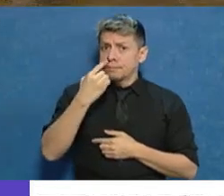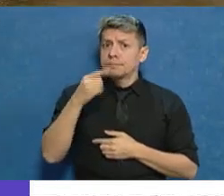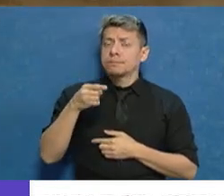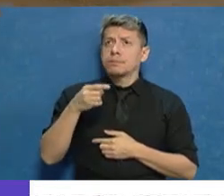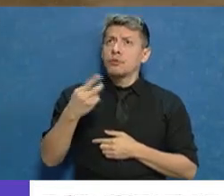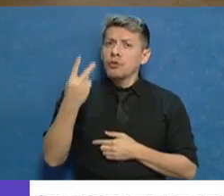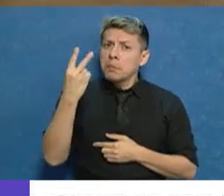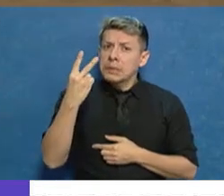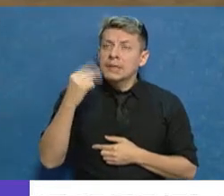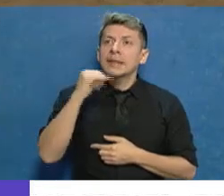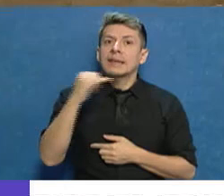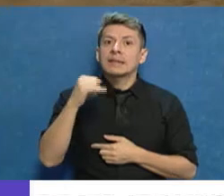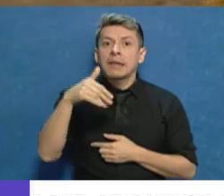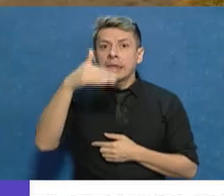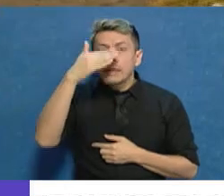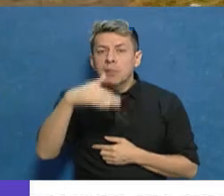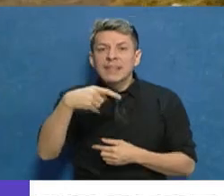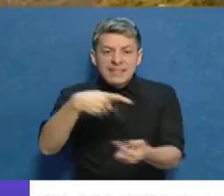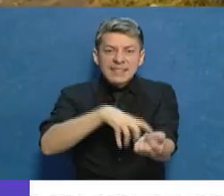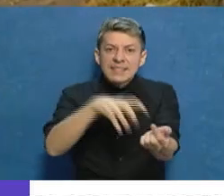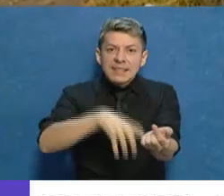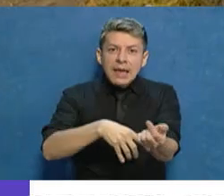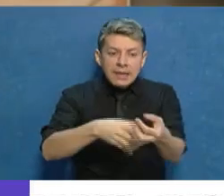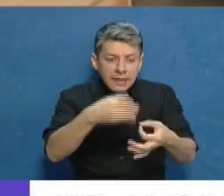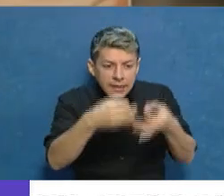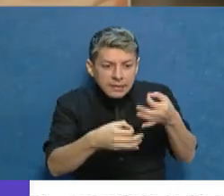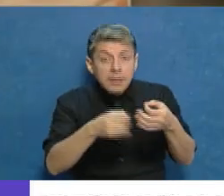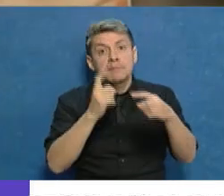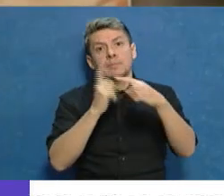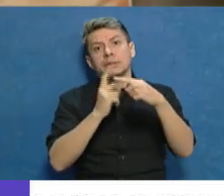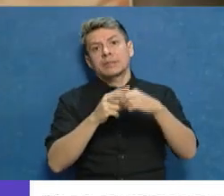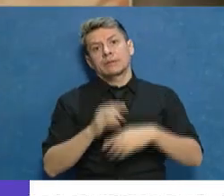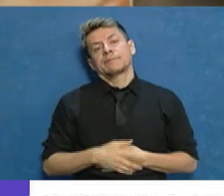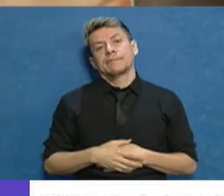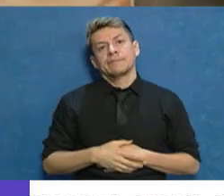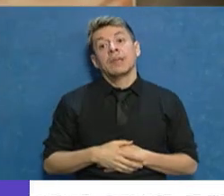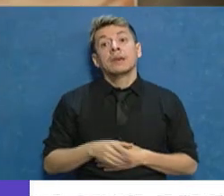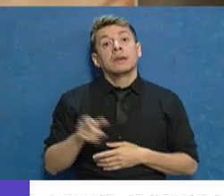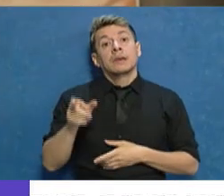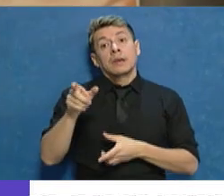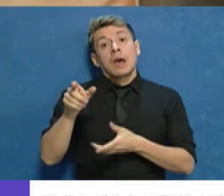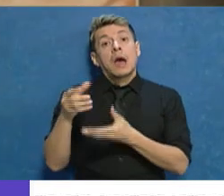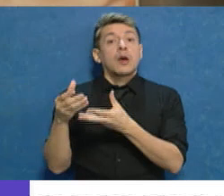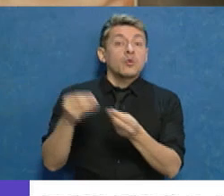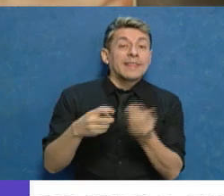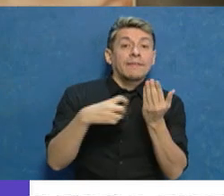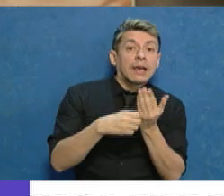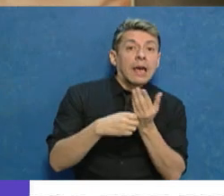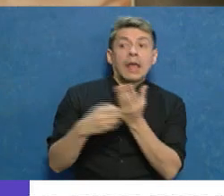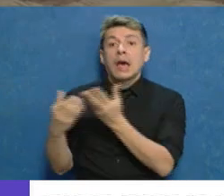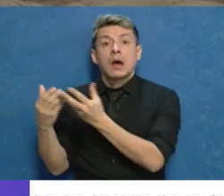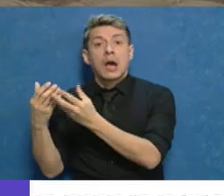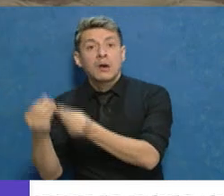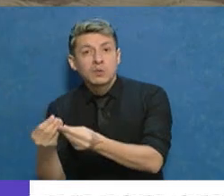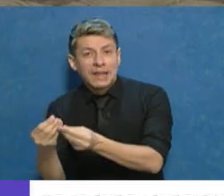hicieron un análisis de sangre que ha dado positivo. Entonces hemos tenido que aislar a 12 auxiliares y a dos ayudantes fiscales, a quienes